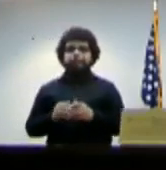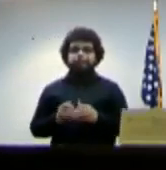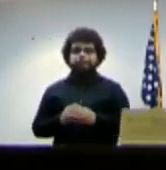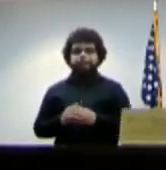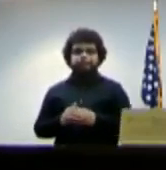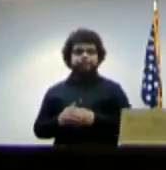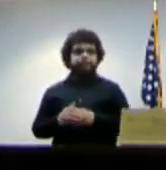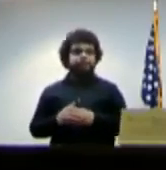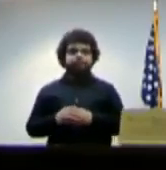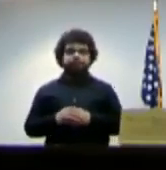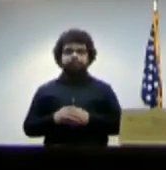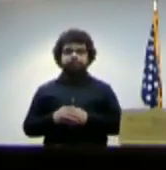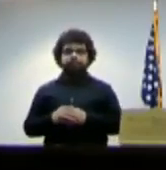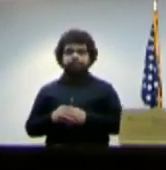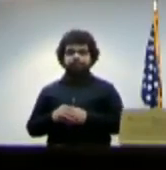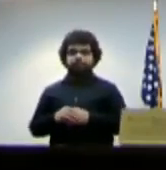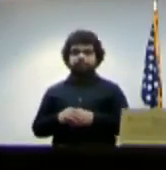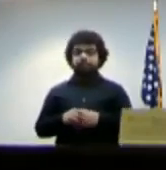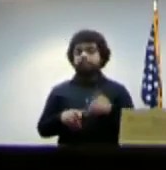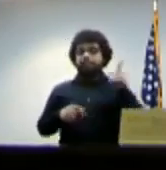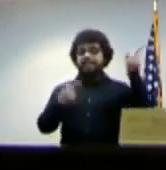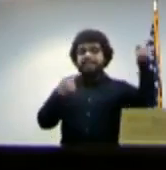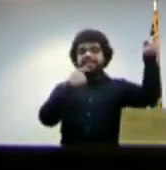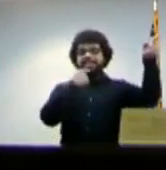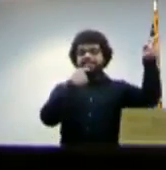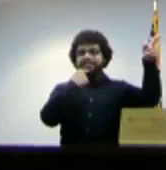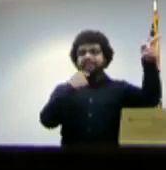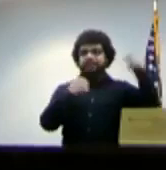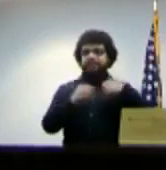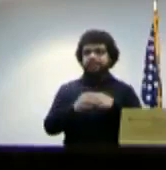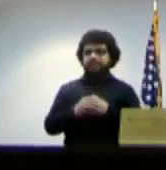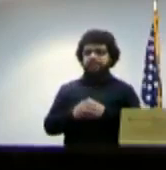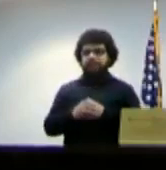era la próxima pregunta. Sí, en ese momento donde ocurre,